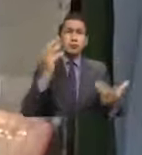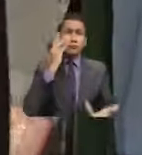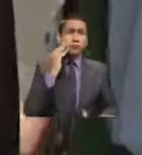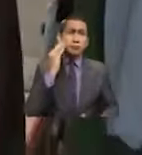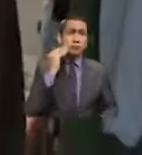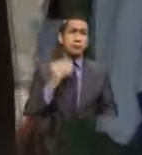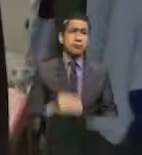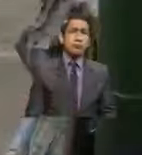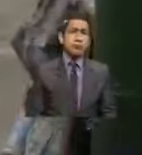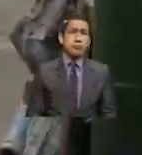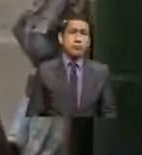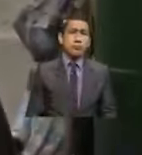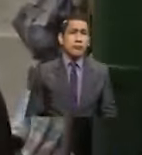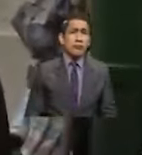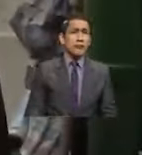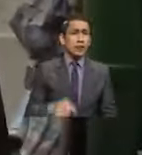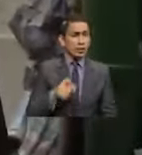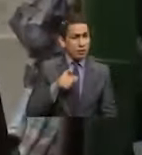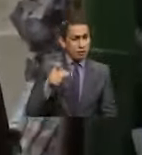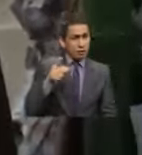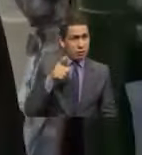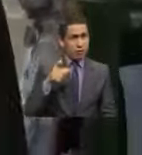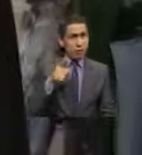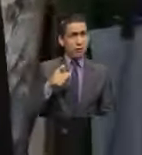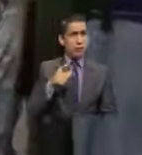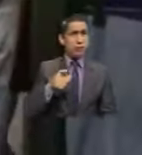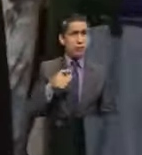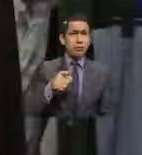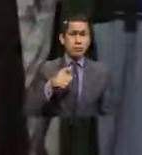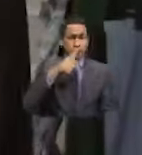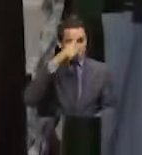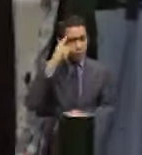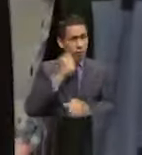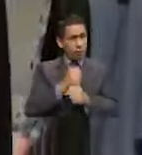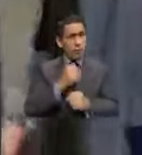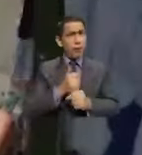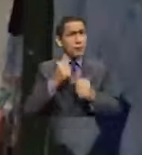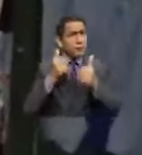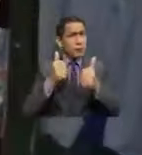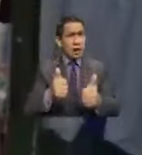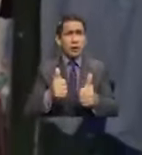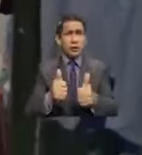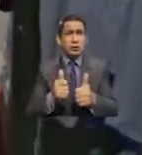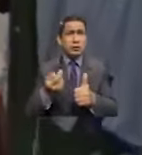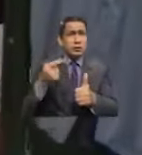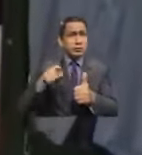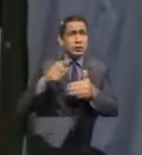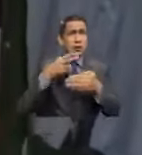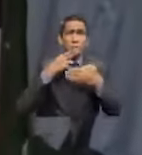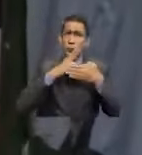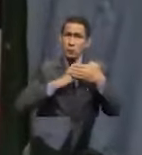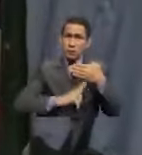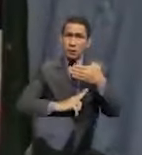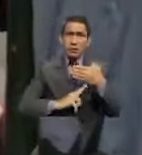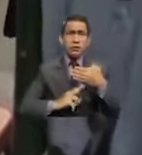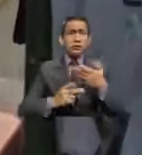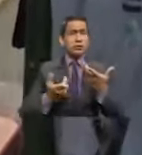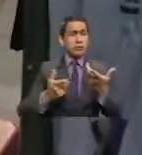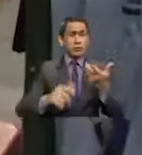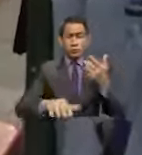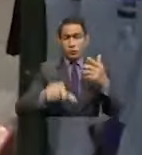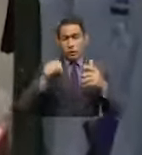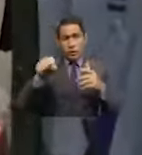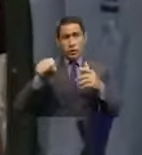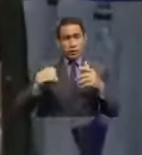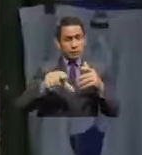es cargador de aquí de Peca. Lo que pasa es que él trabaja en lo que haya. Si es chamberito, si es de recoger botella, de recoger